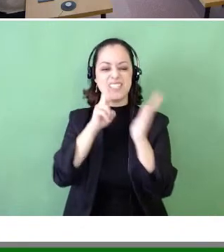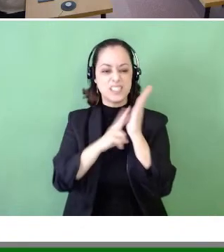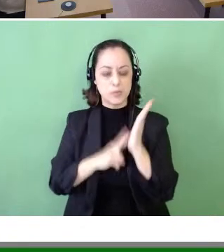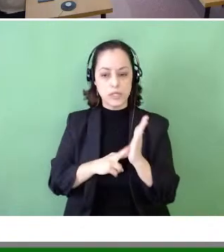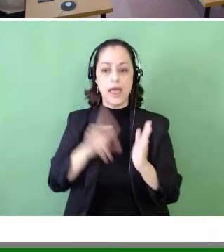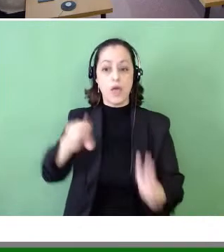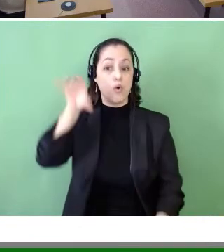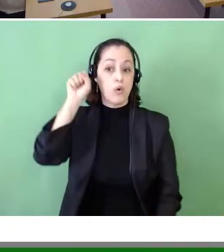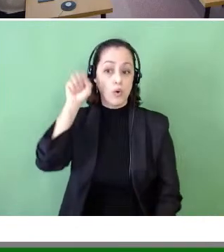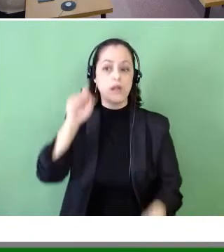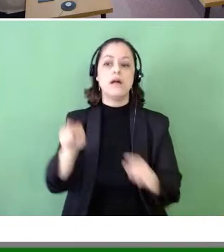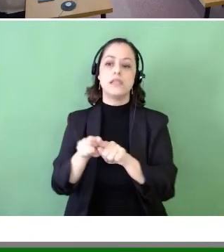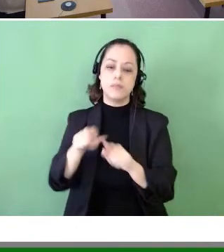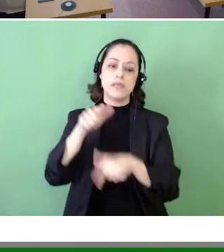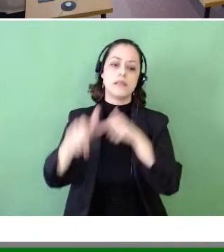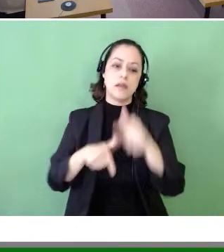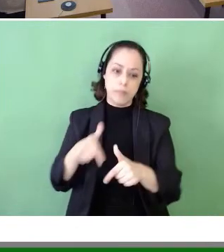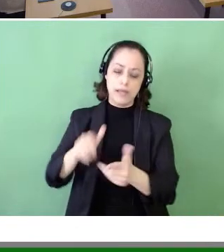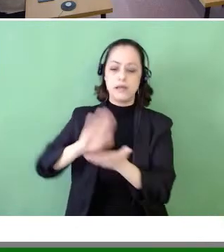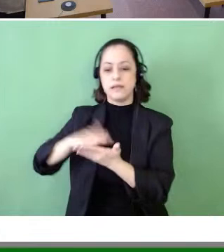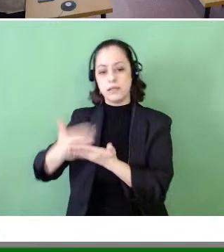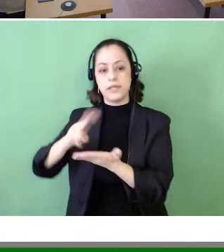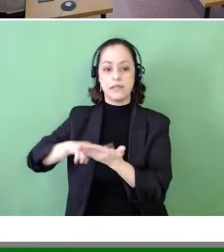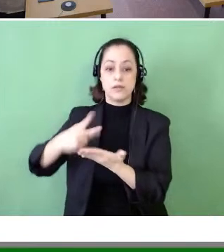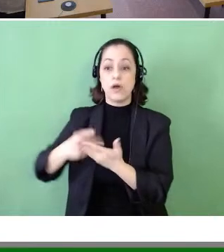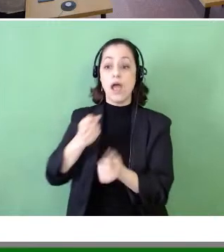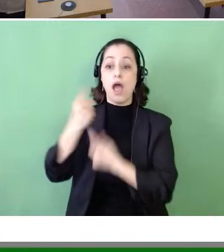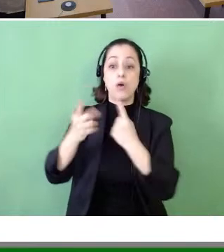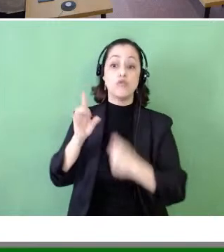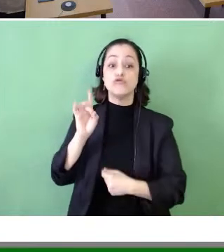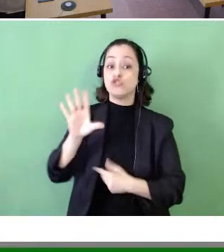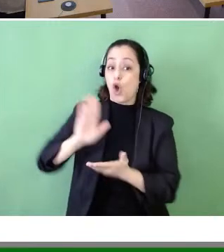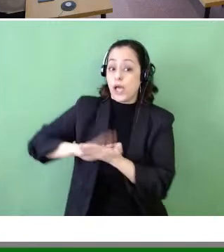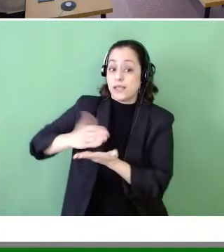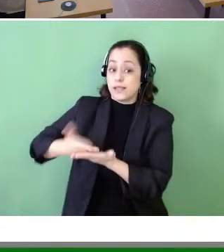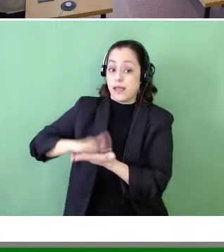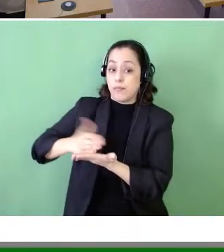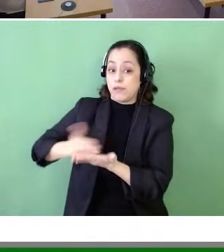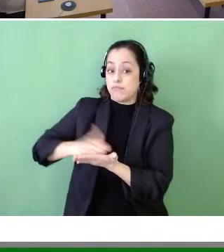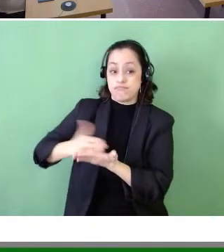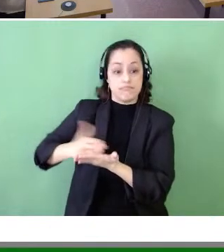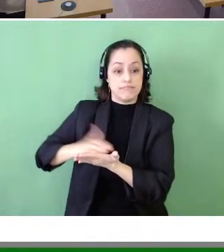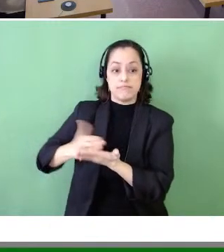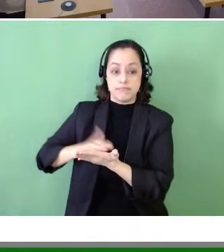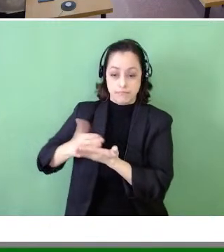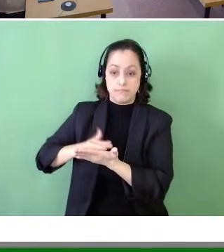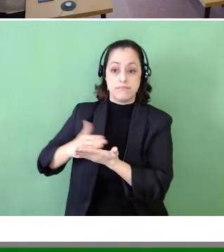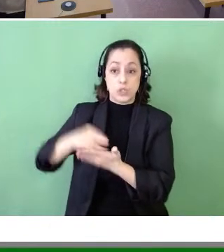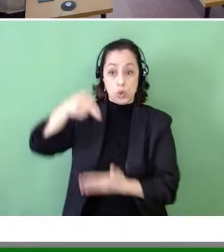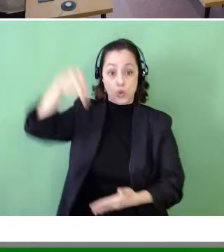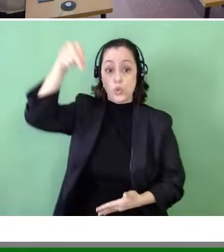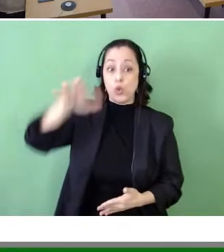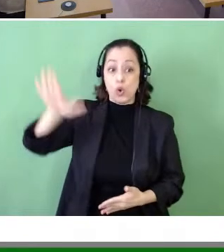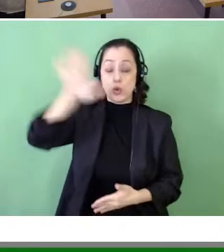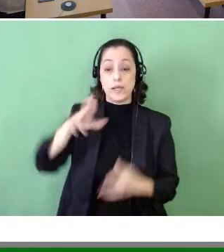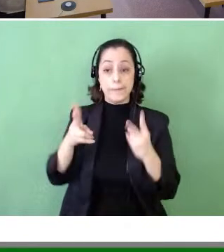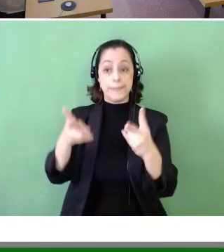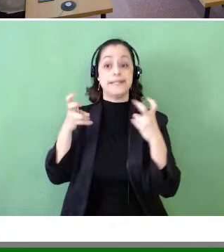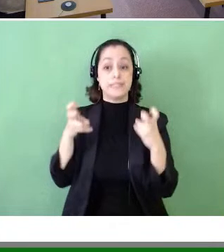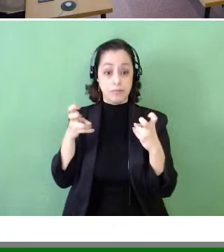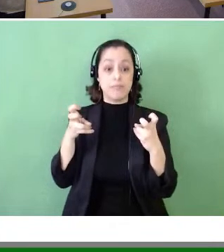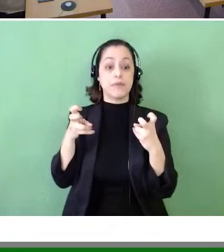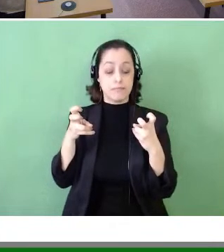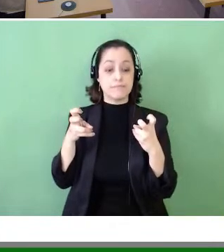como intérpretes y traductores, y algunos trabajan solo como intérpretes. O sea, en Nordeste podemos ver